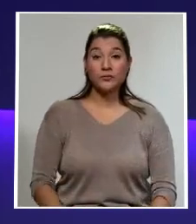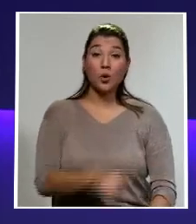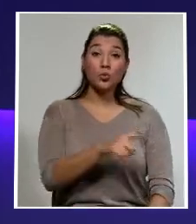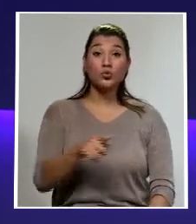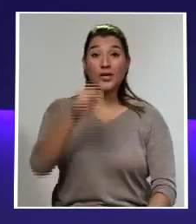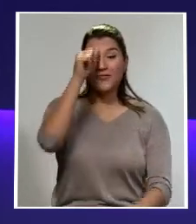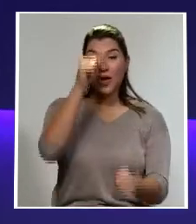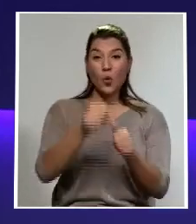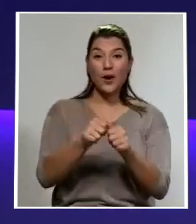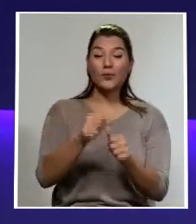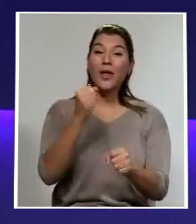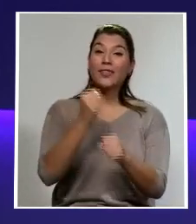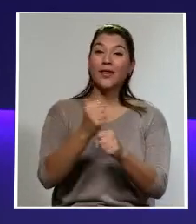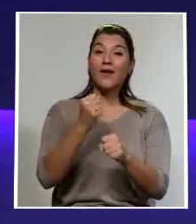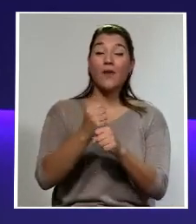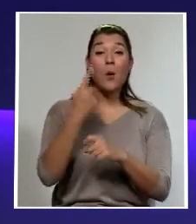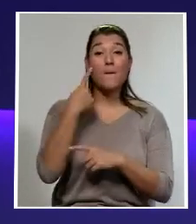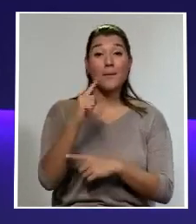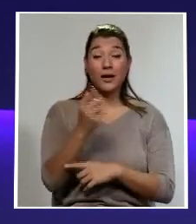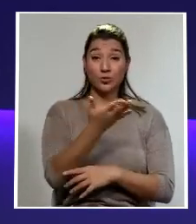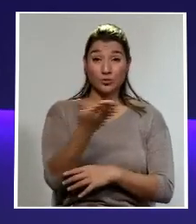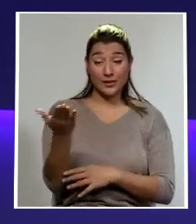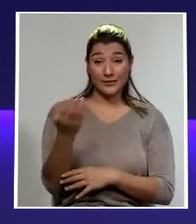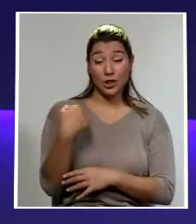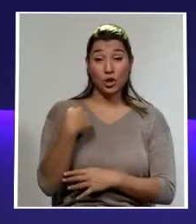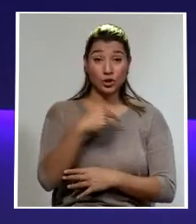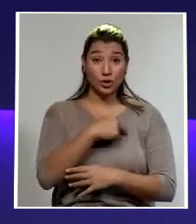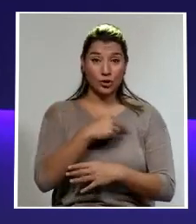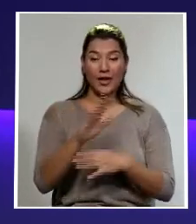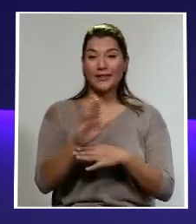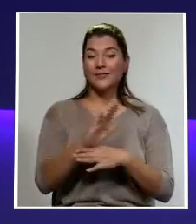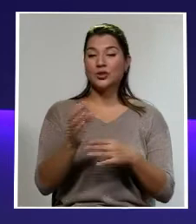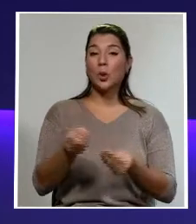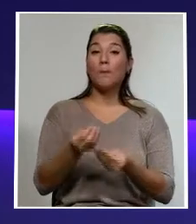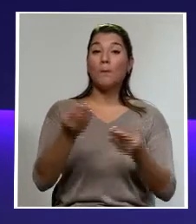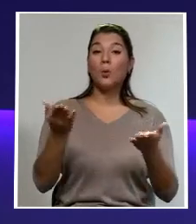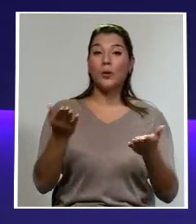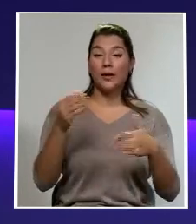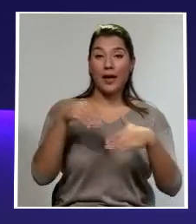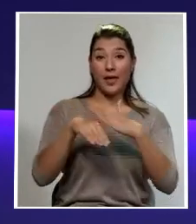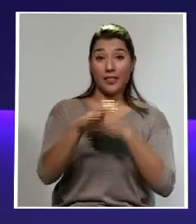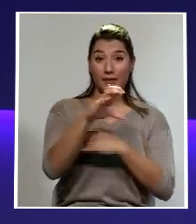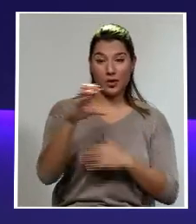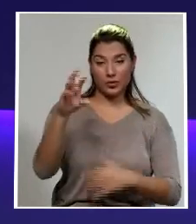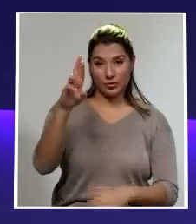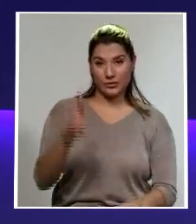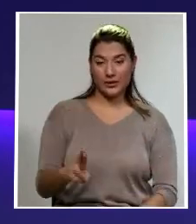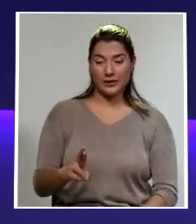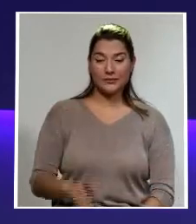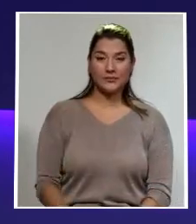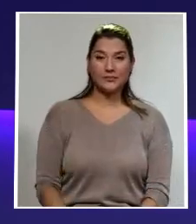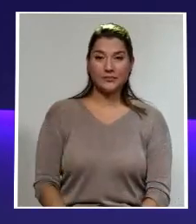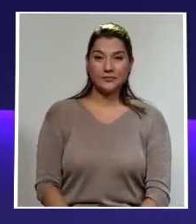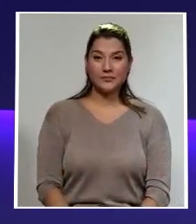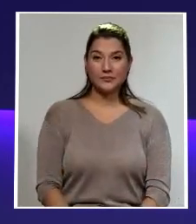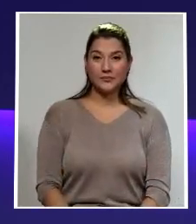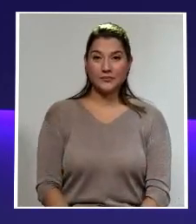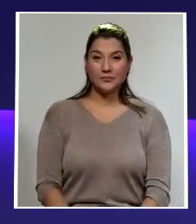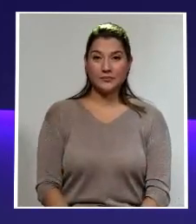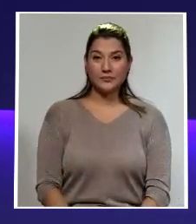Recuerde, trabajamos para usted. Somos la televisión pública de Costa Rica.